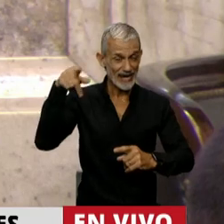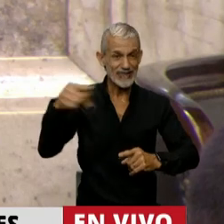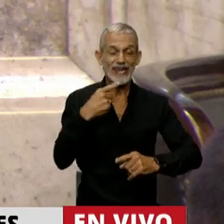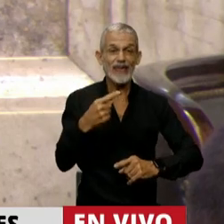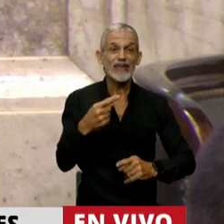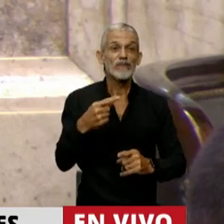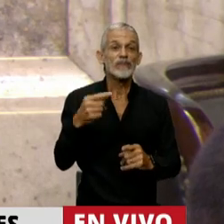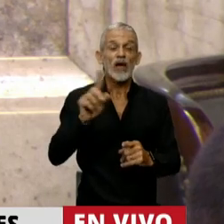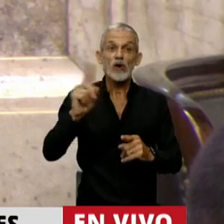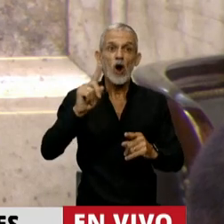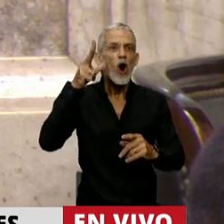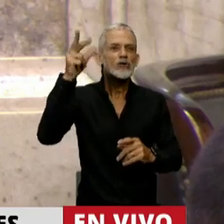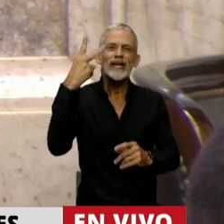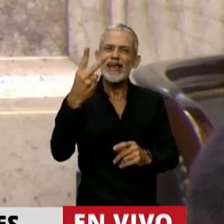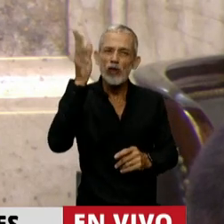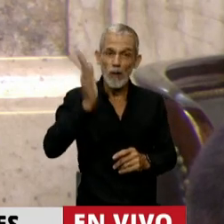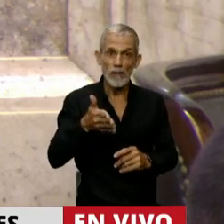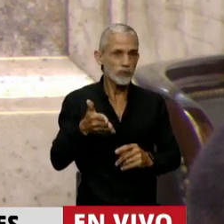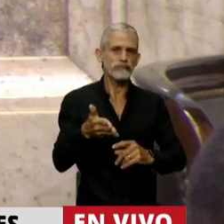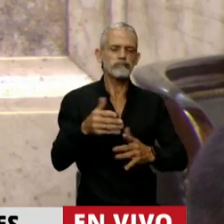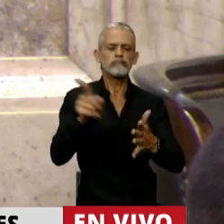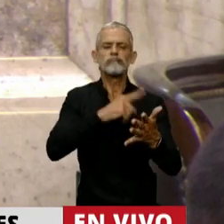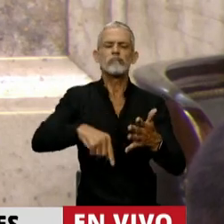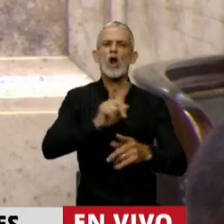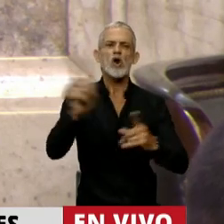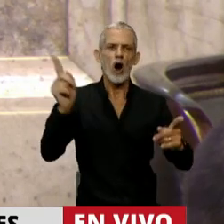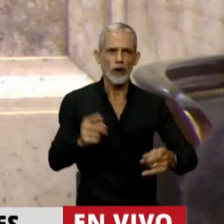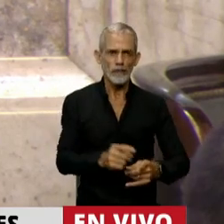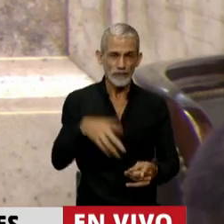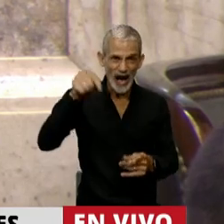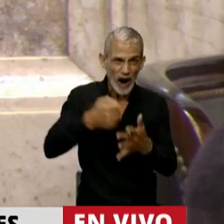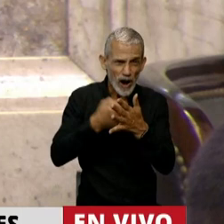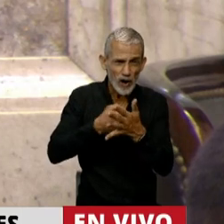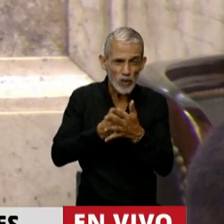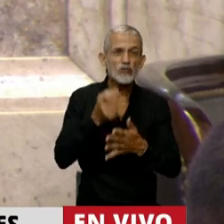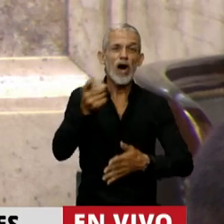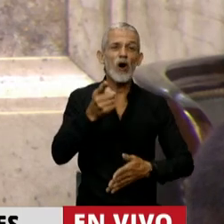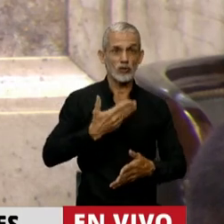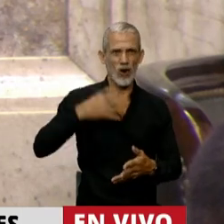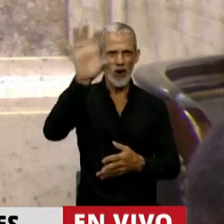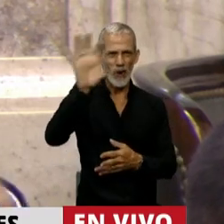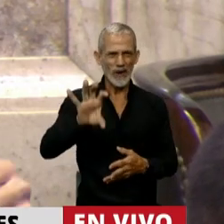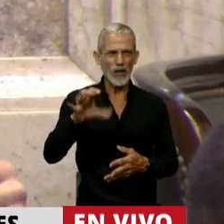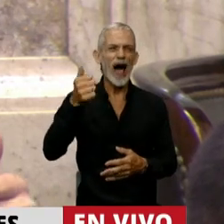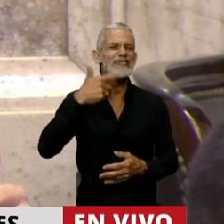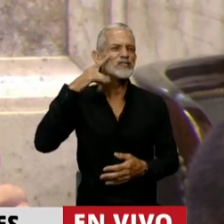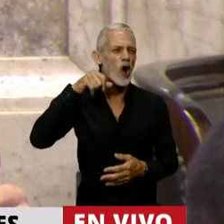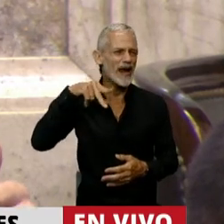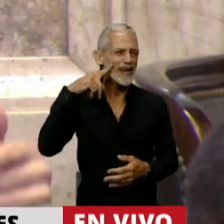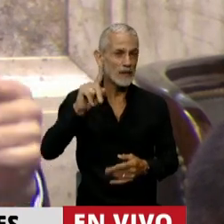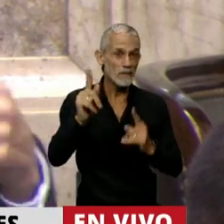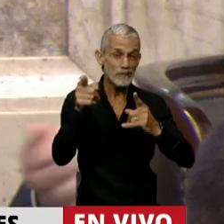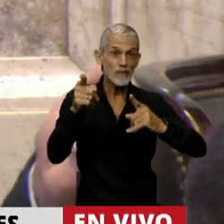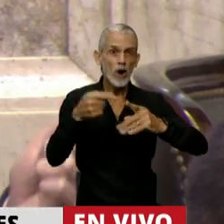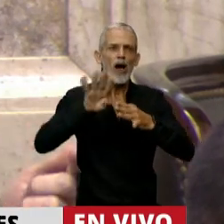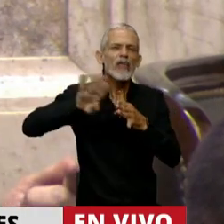no y vetó el 82% móvil. Ahora la lucha contra los gobernadores como Arcioni, que directamente